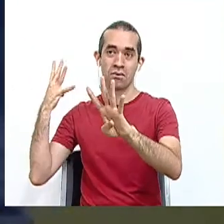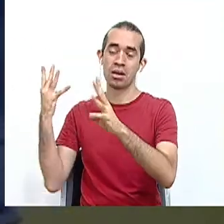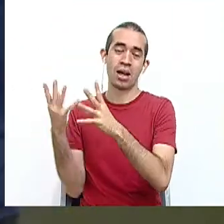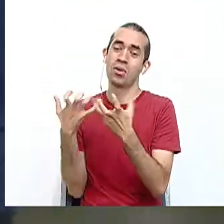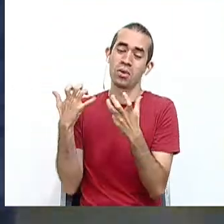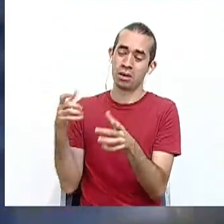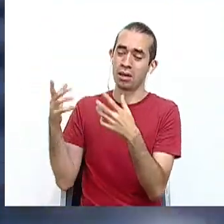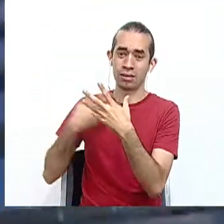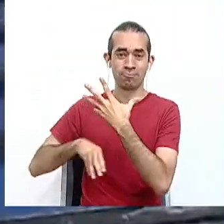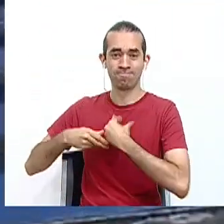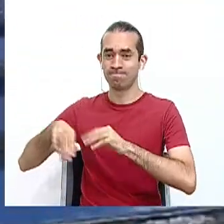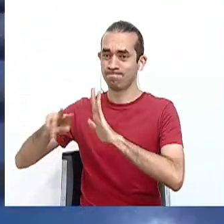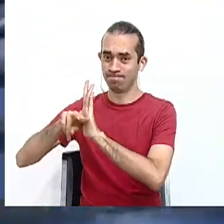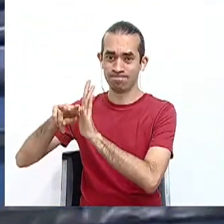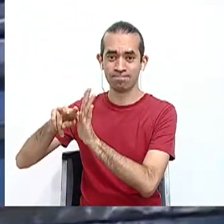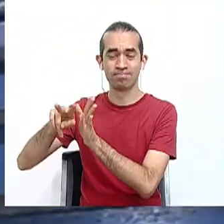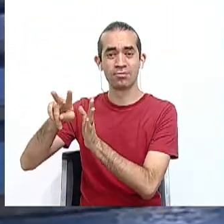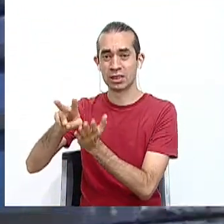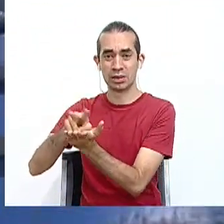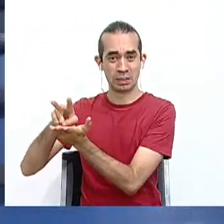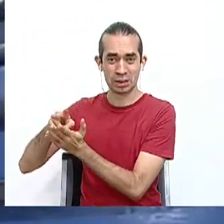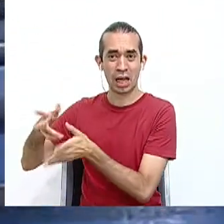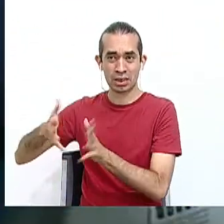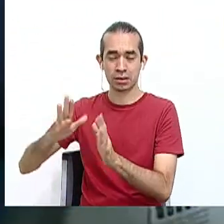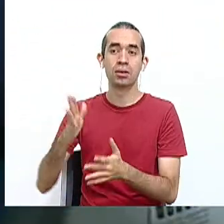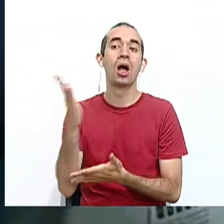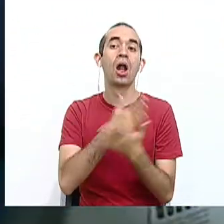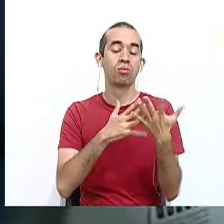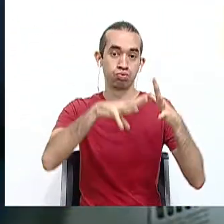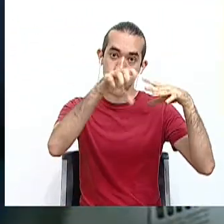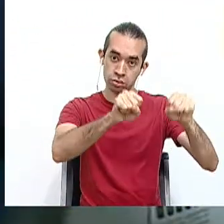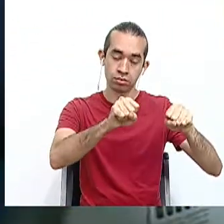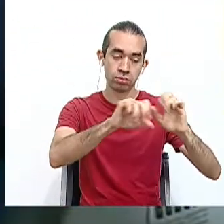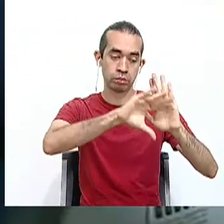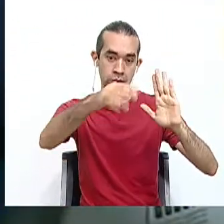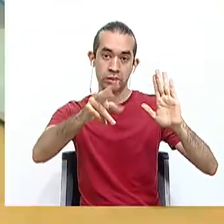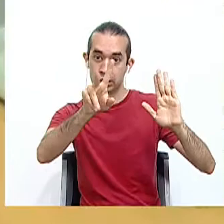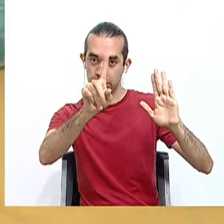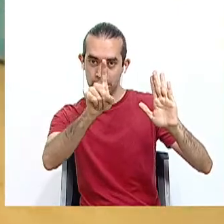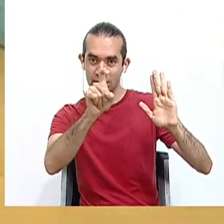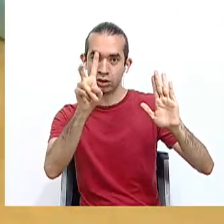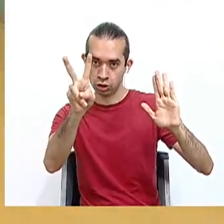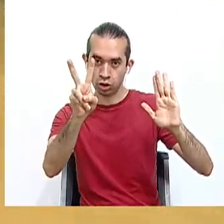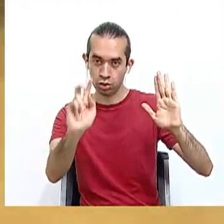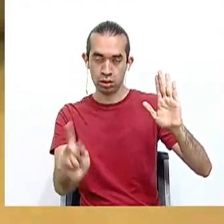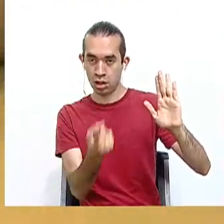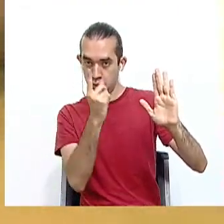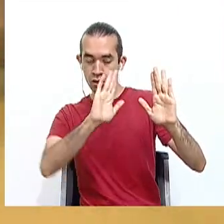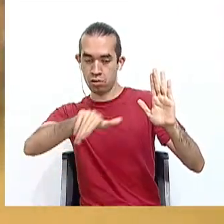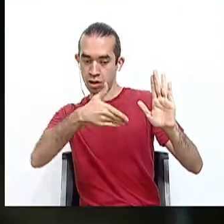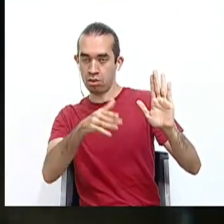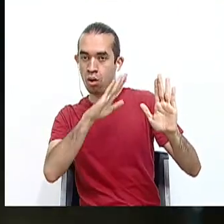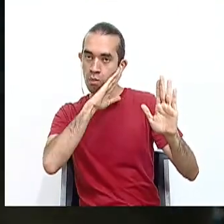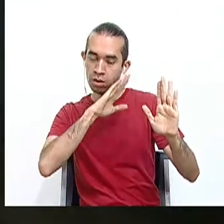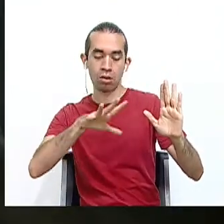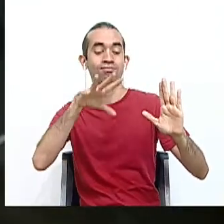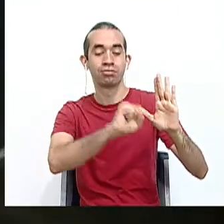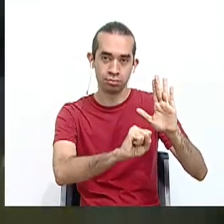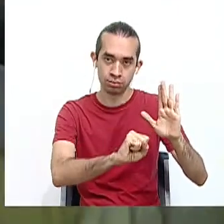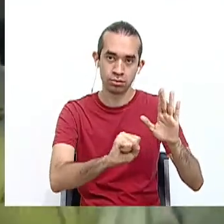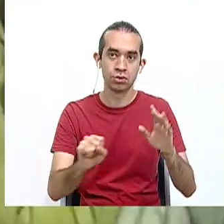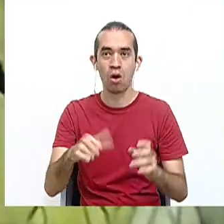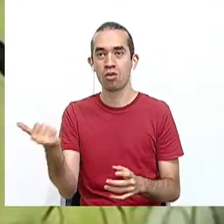por eso. Algunos logran tener una de las 102 camas que hay en el único centro dormitorio, pero